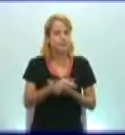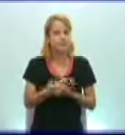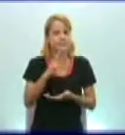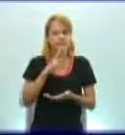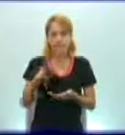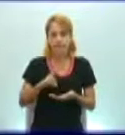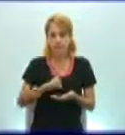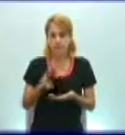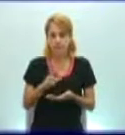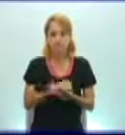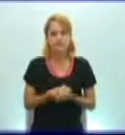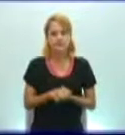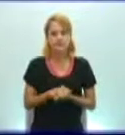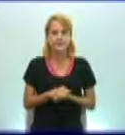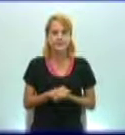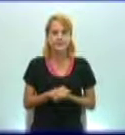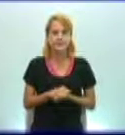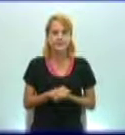respondan la actividad.